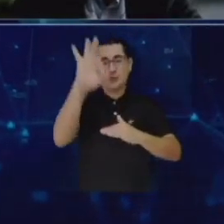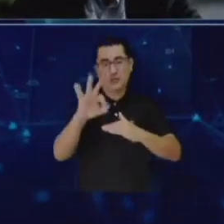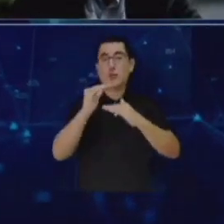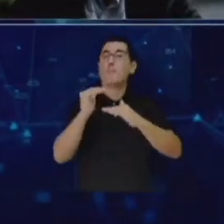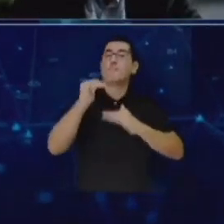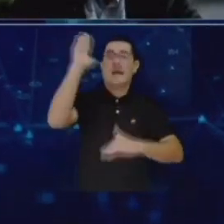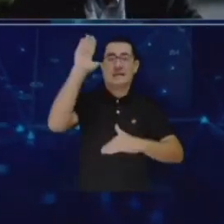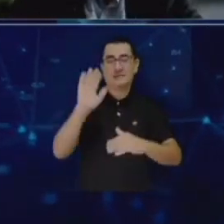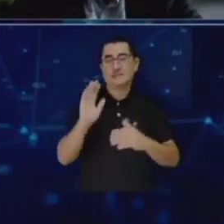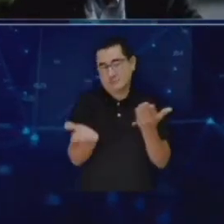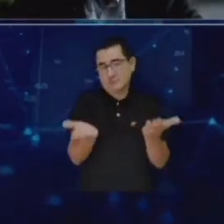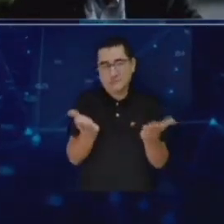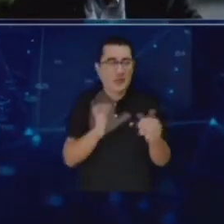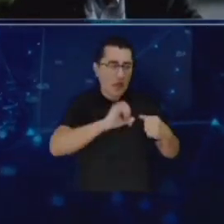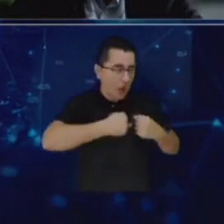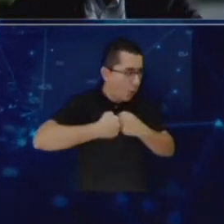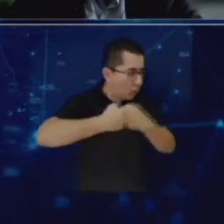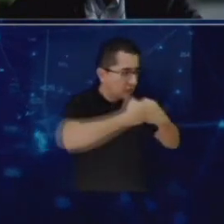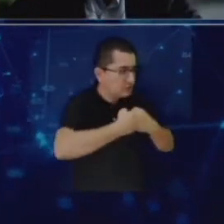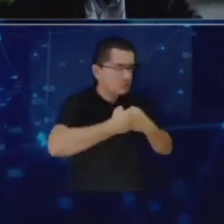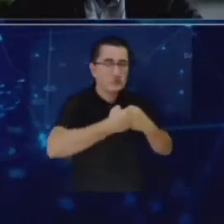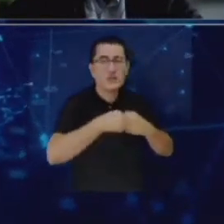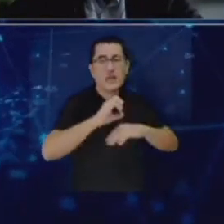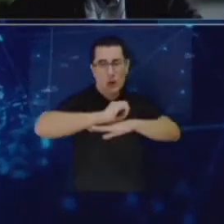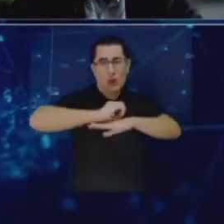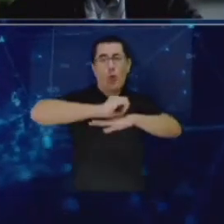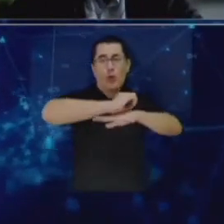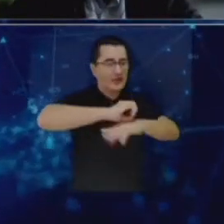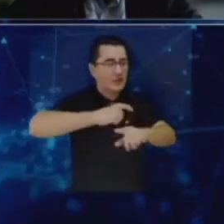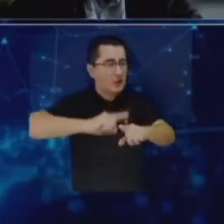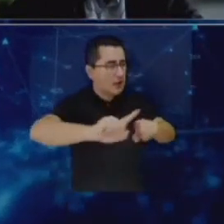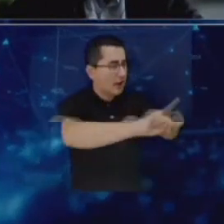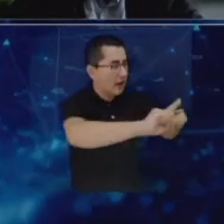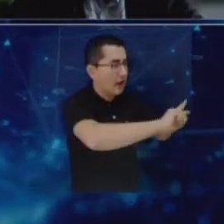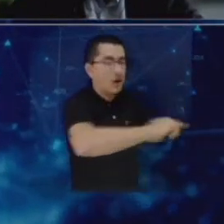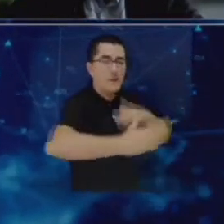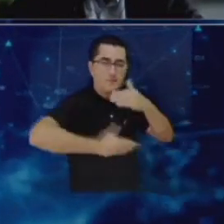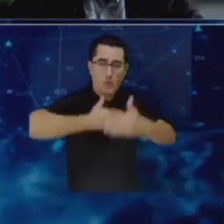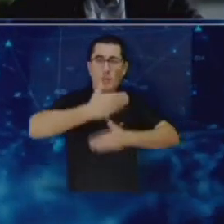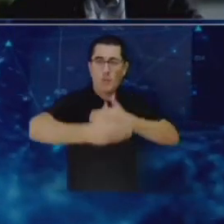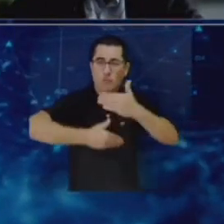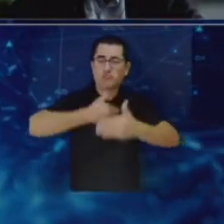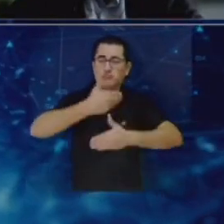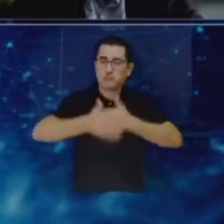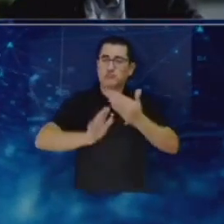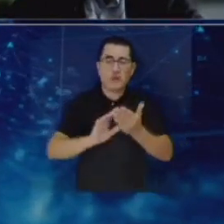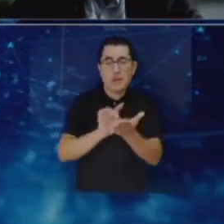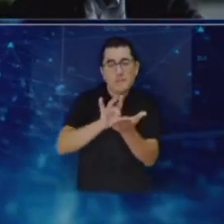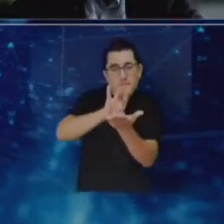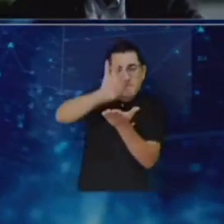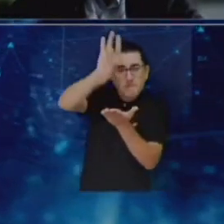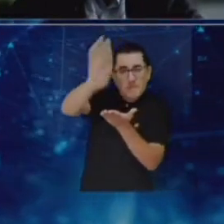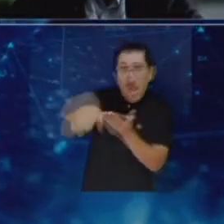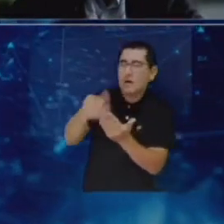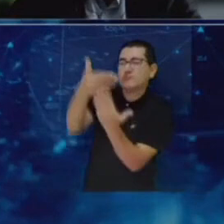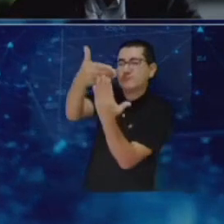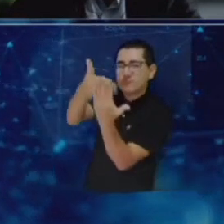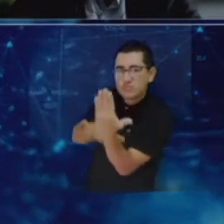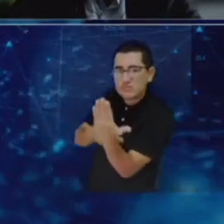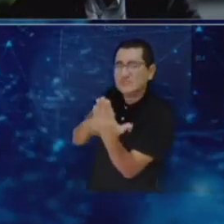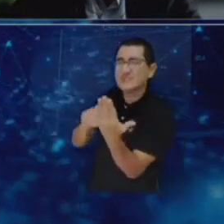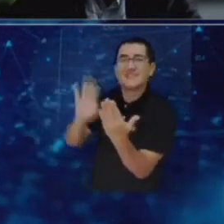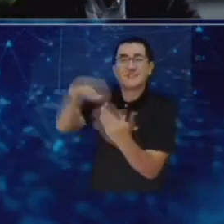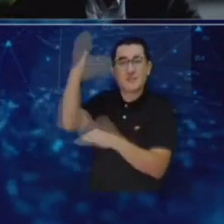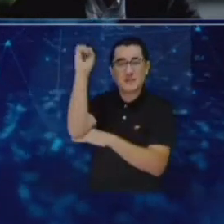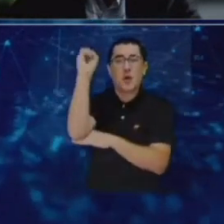el consenso de la organización y posteriormente pueda enviarse para su consideración en la Conferencia